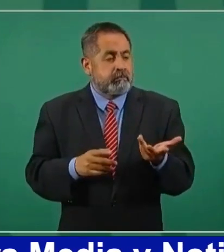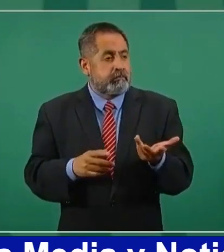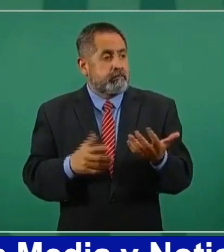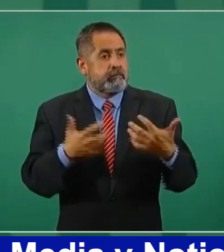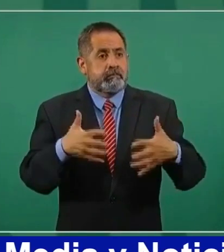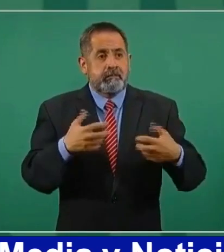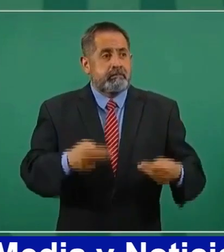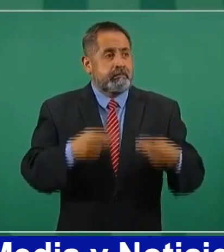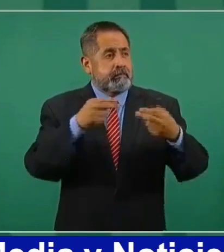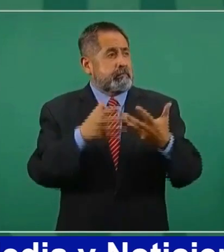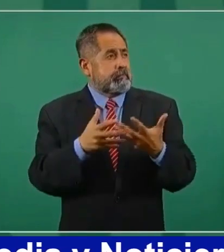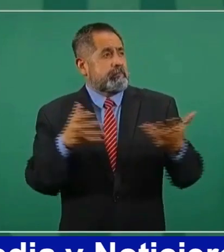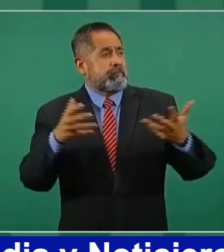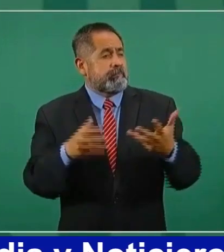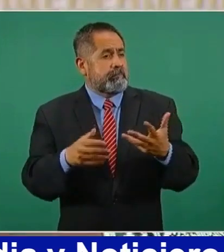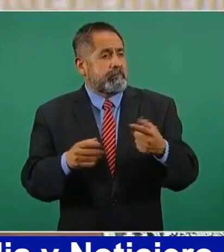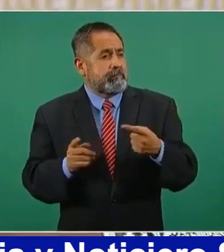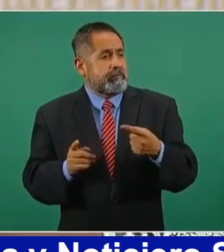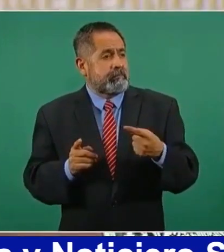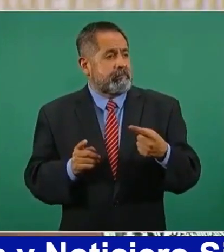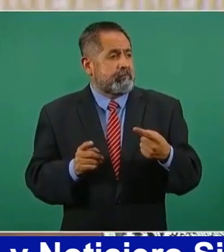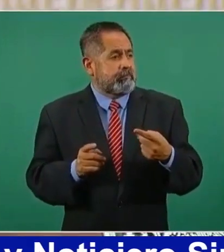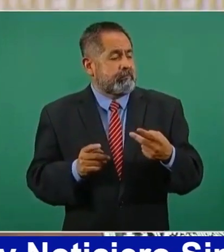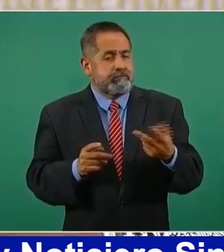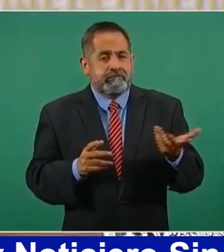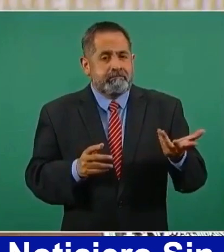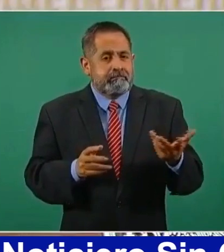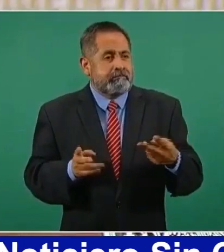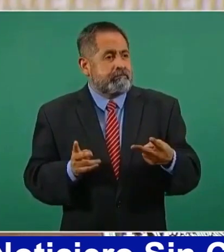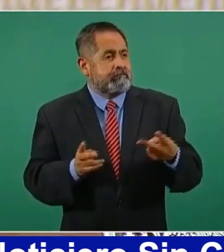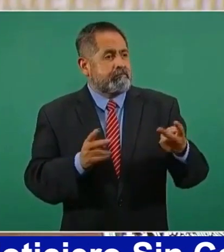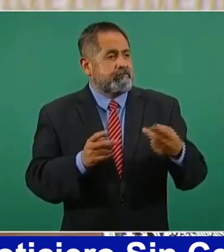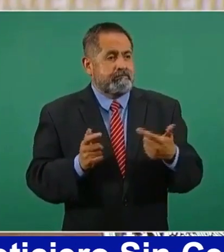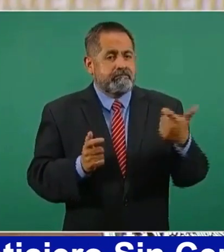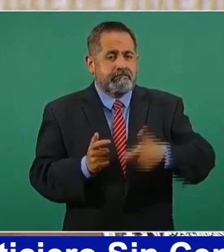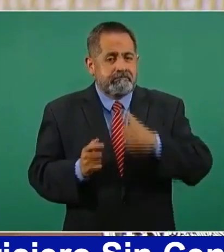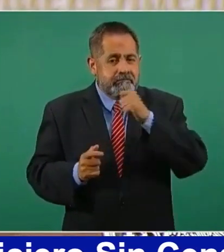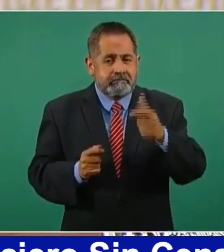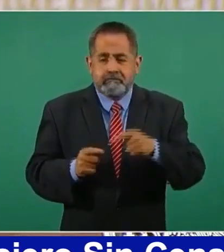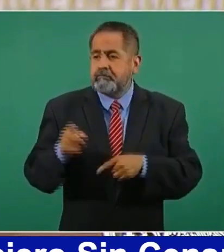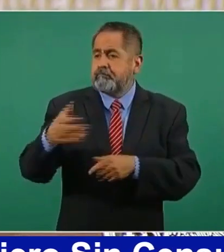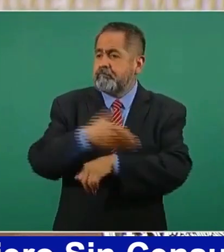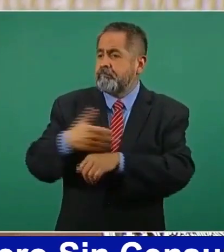grandes empresas, que a las grandes corporaciones.